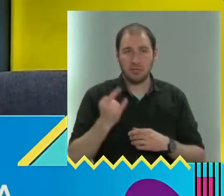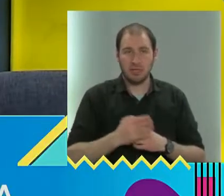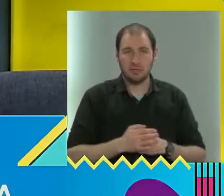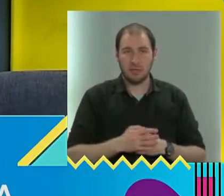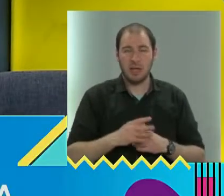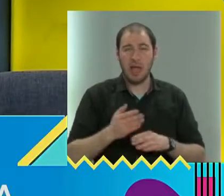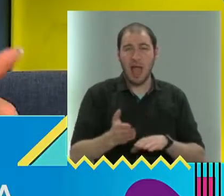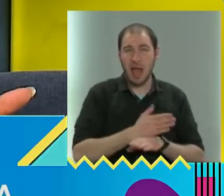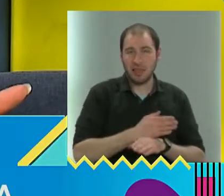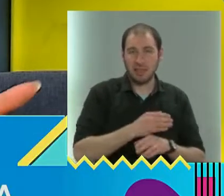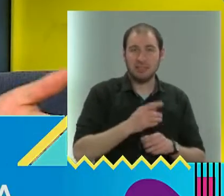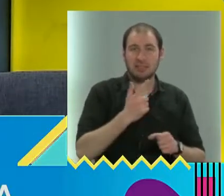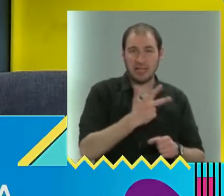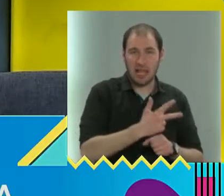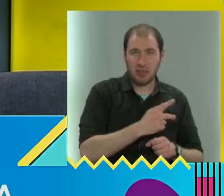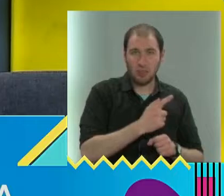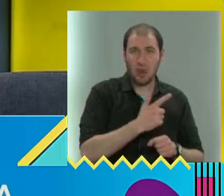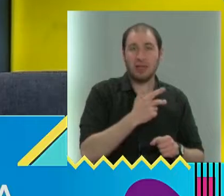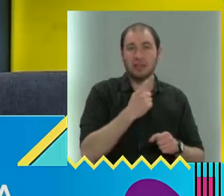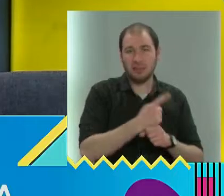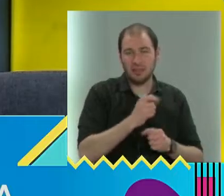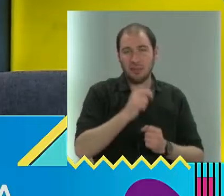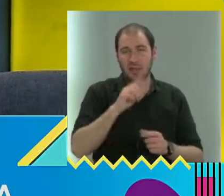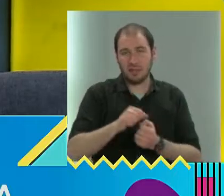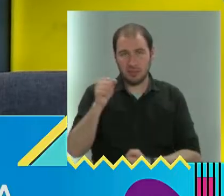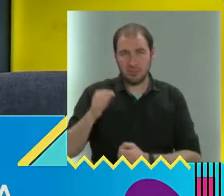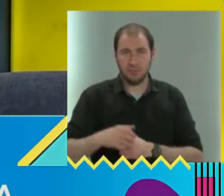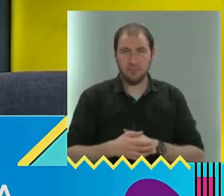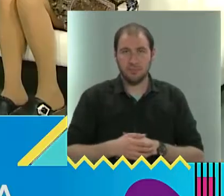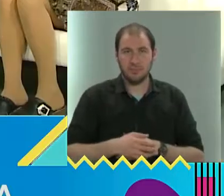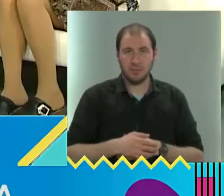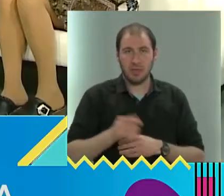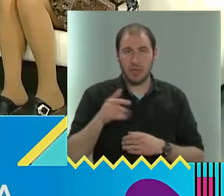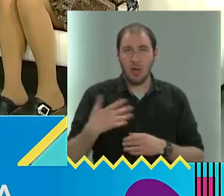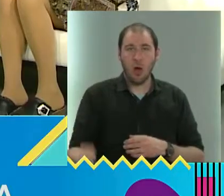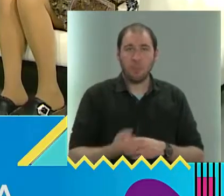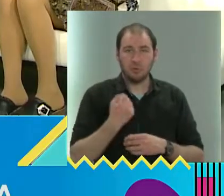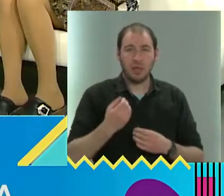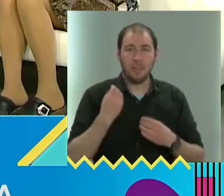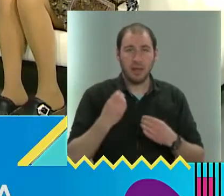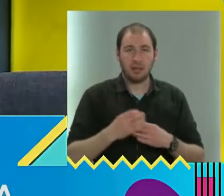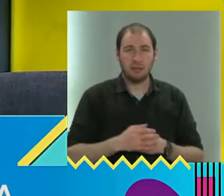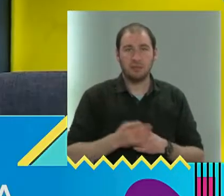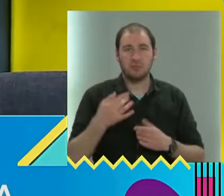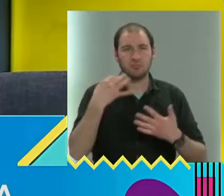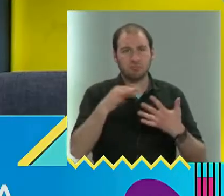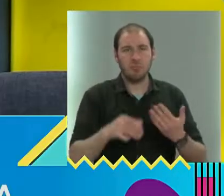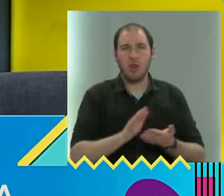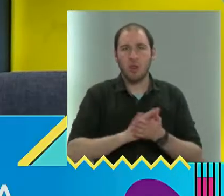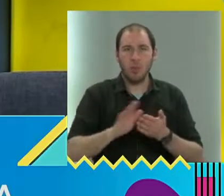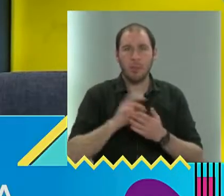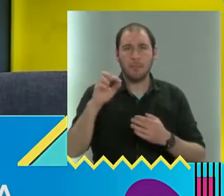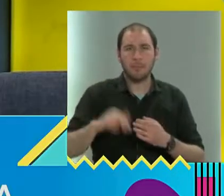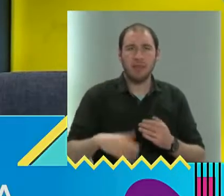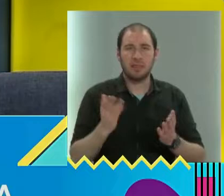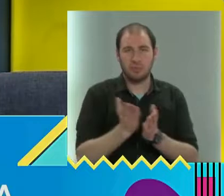del pregrado, las tecnicaturas como del grado, y que son una oportunidad para poder revisar y actualizar los planes